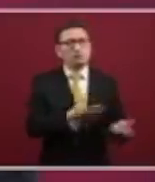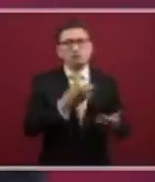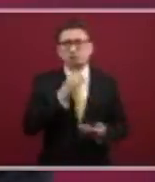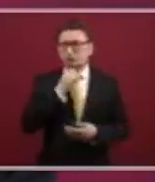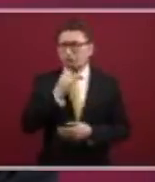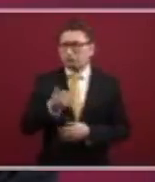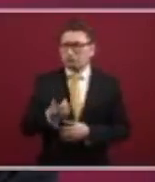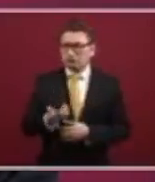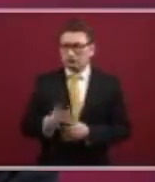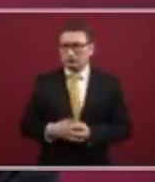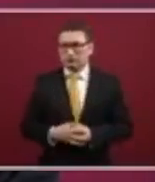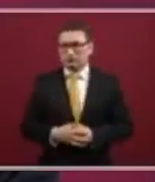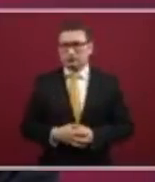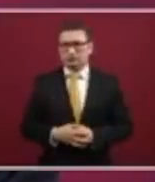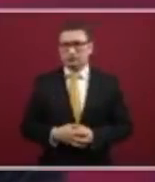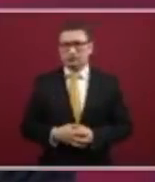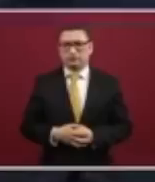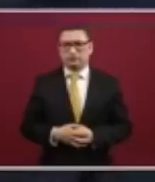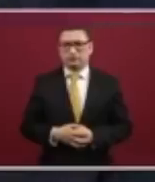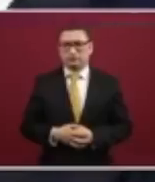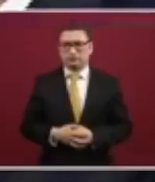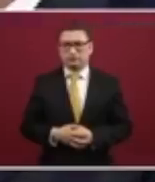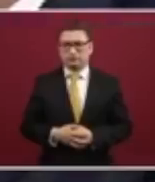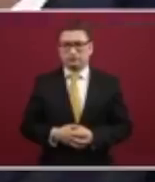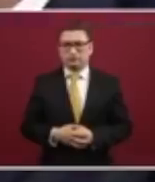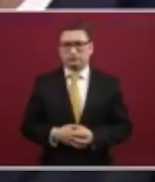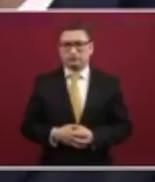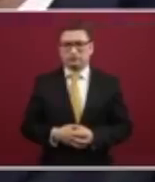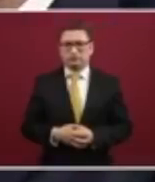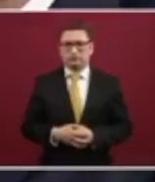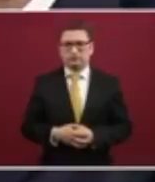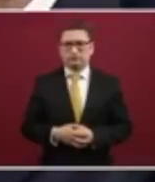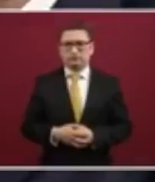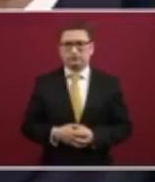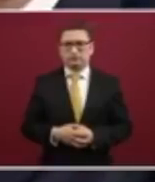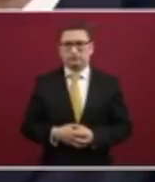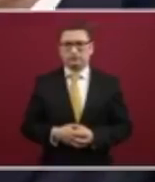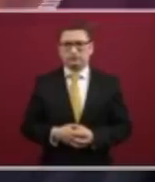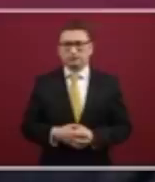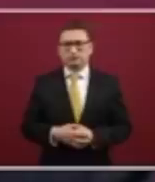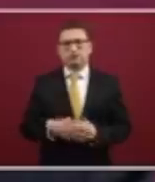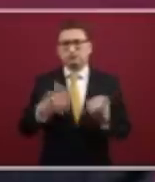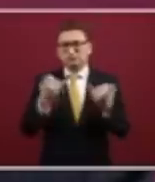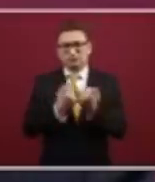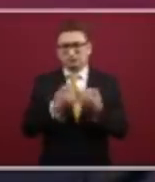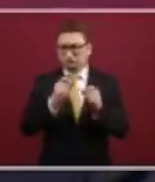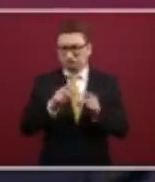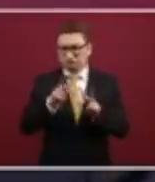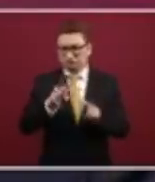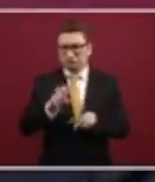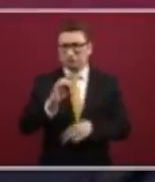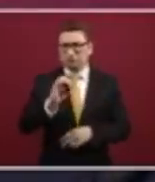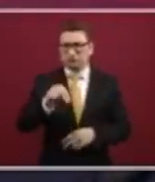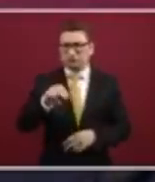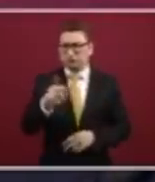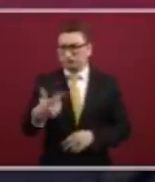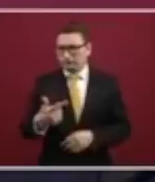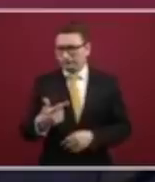Además, hasta en el caso de las ONGs,